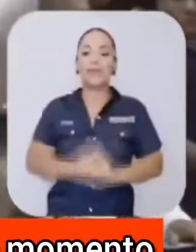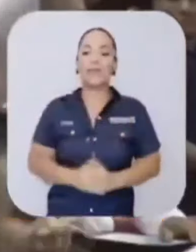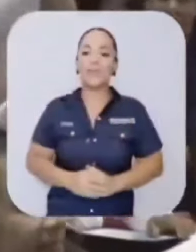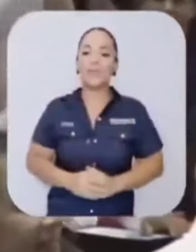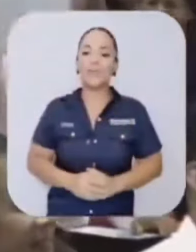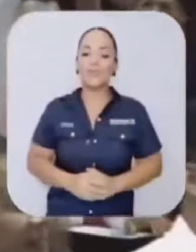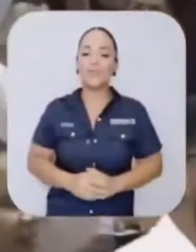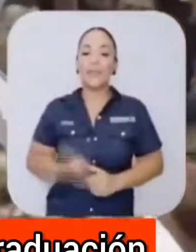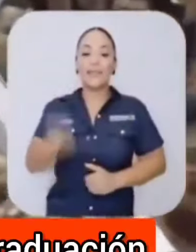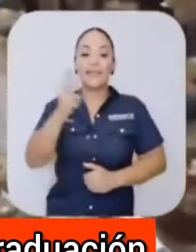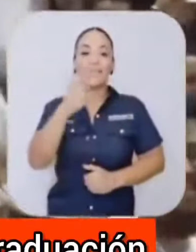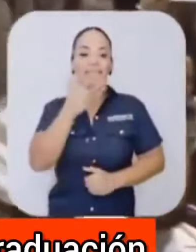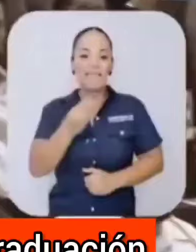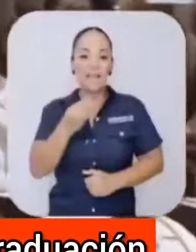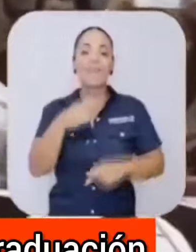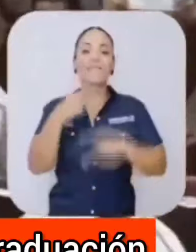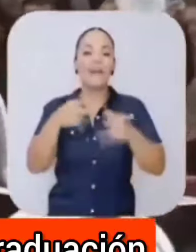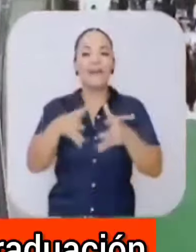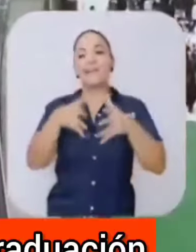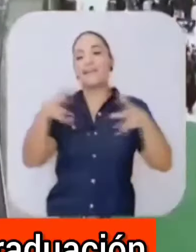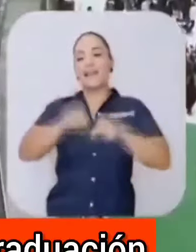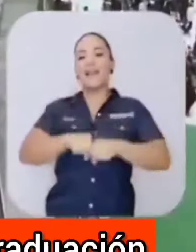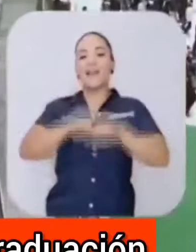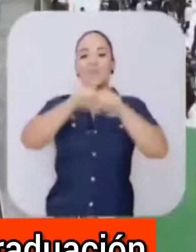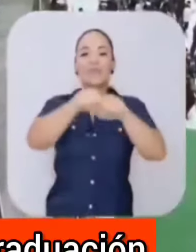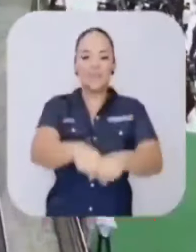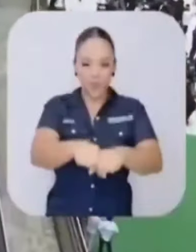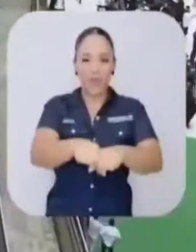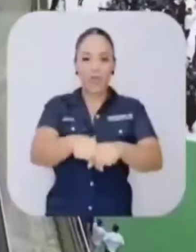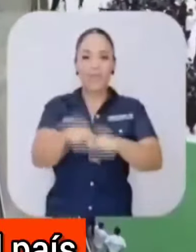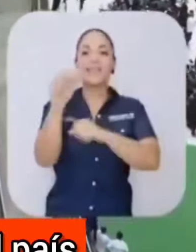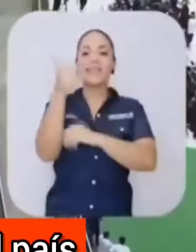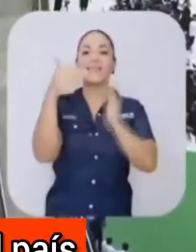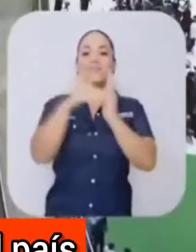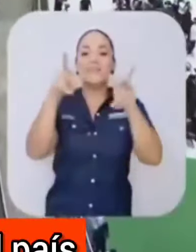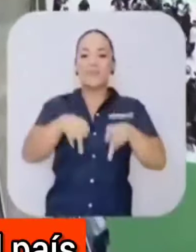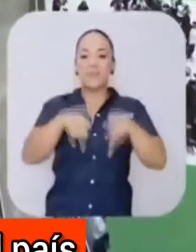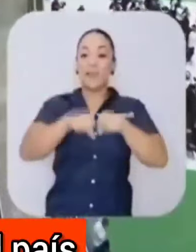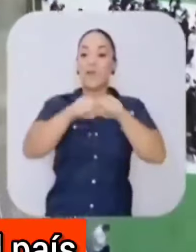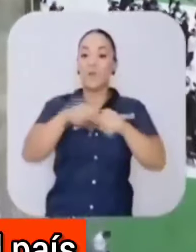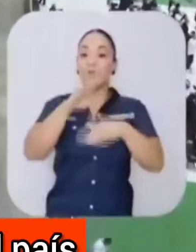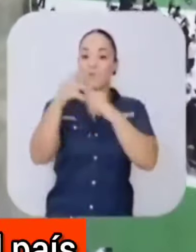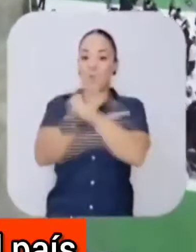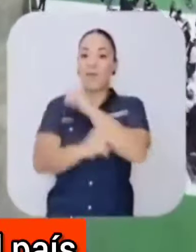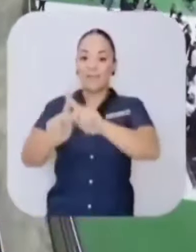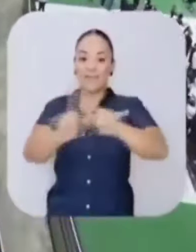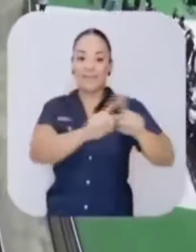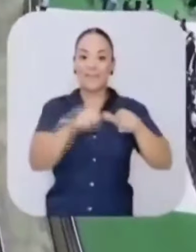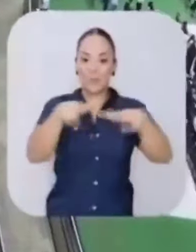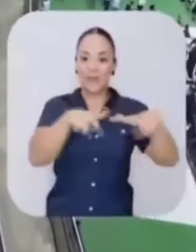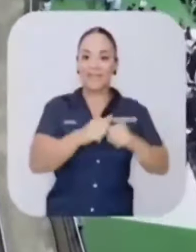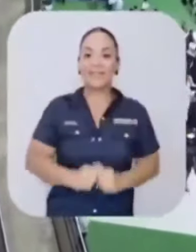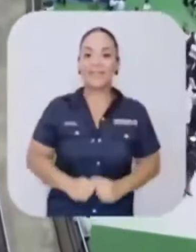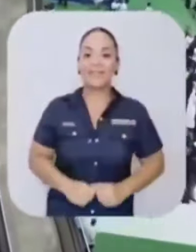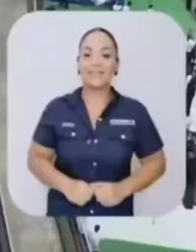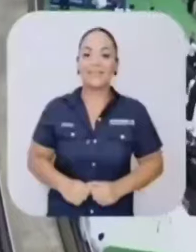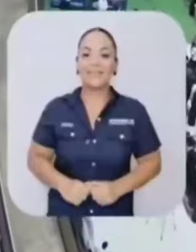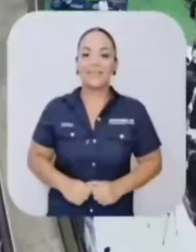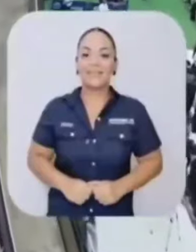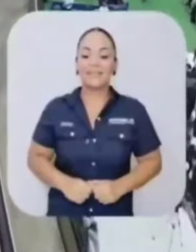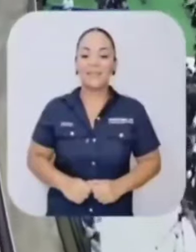momento. El 13 de diciembre tendremos una gran graduación para los 10,000 graduados de todo el país.